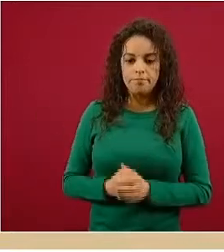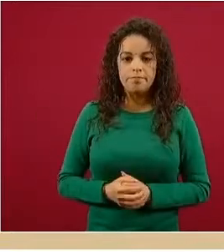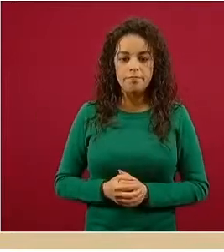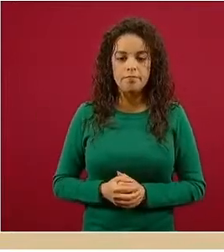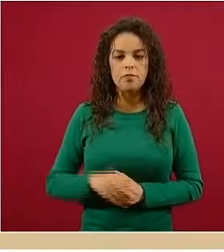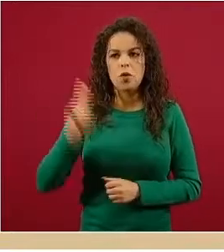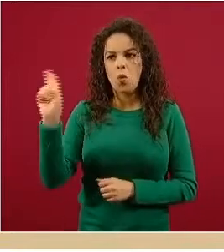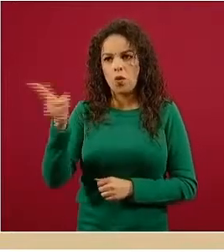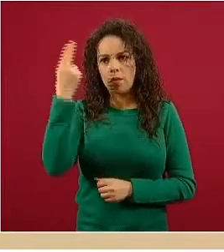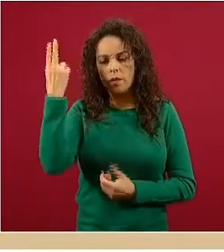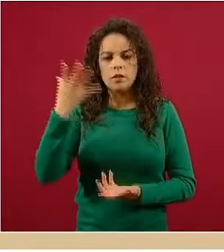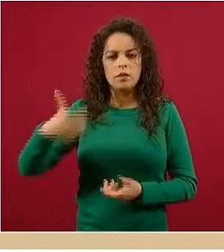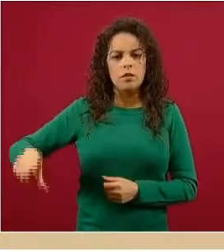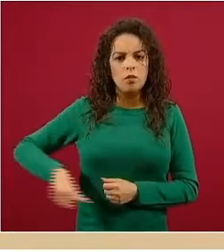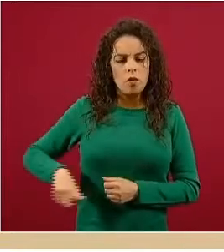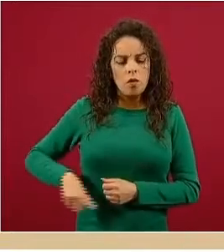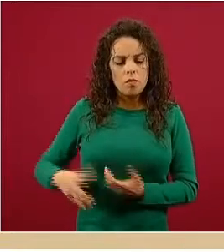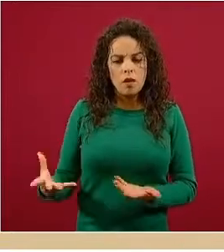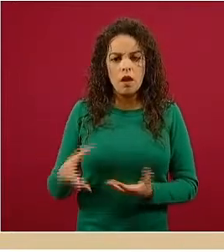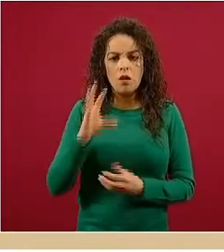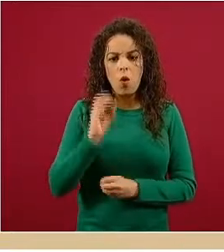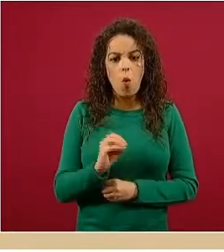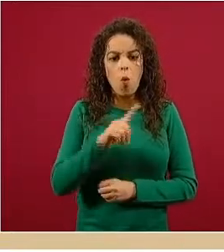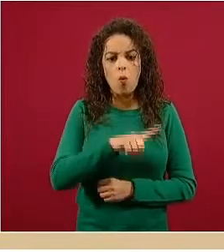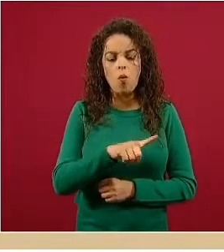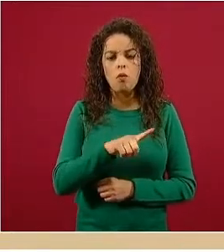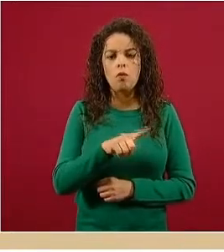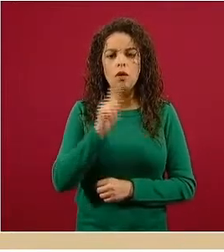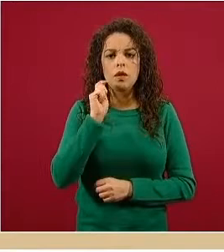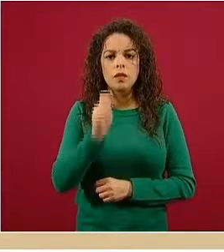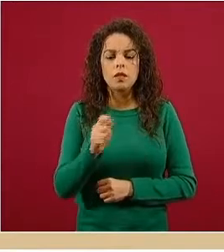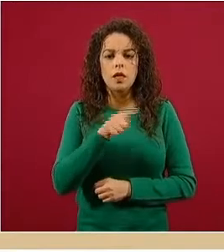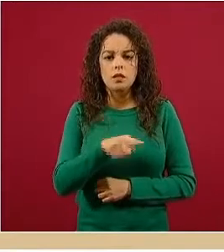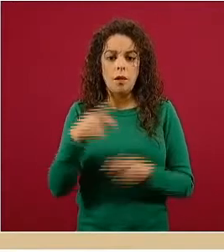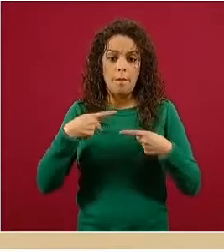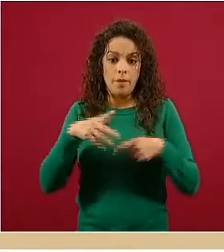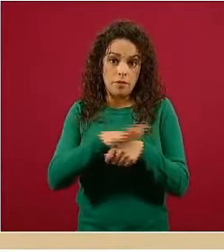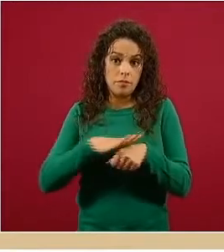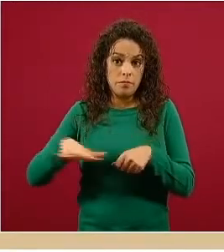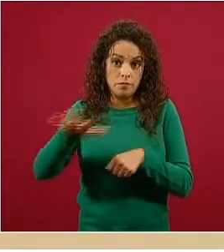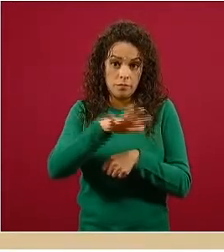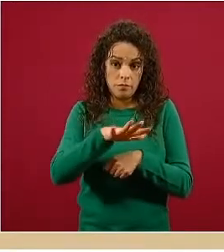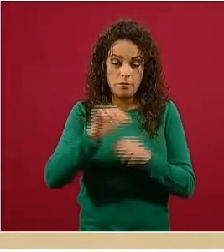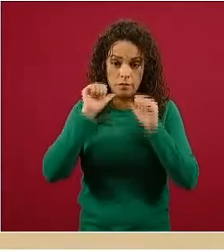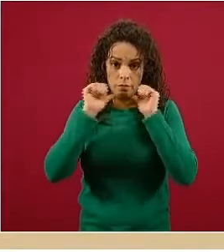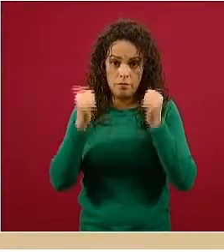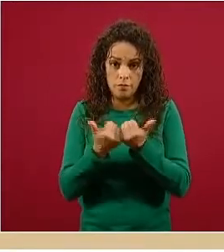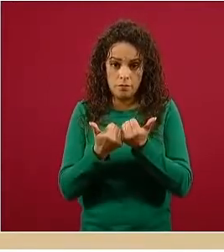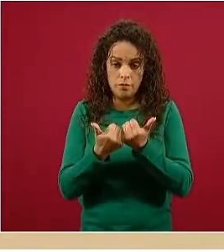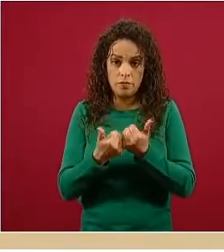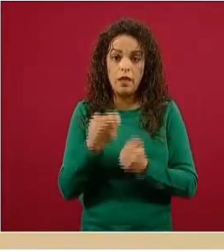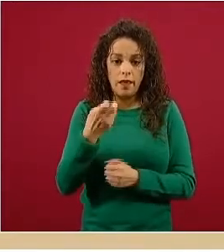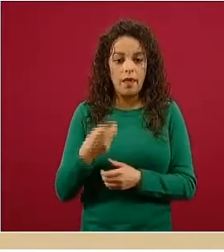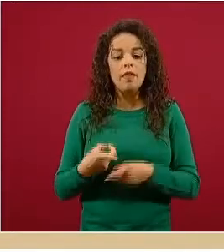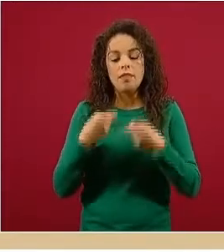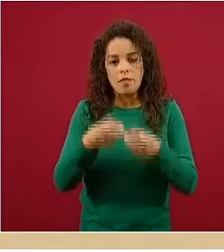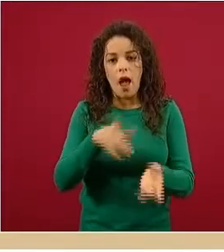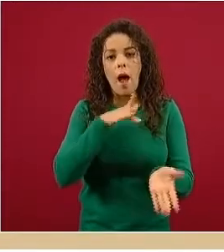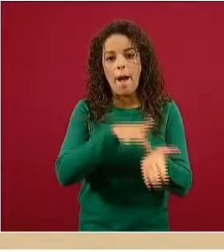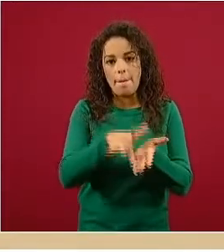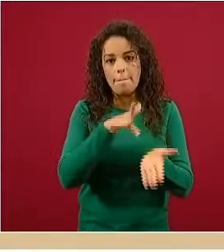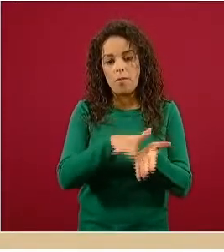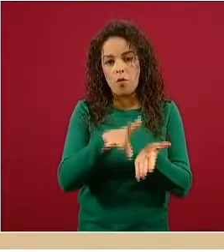otra discapacidad, entender que tienen las mismas reacciones, pero es importante que se les favorezca